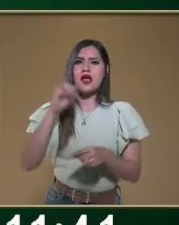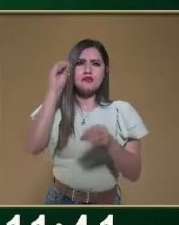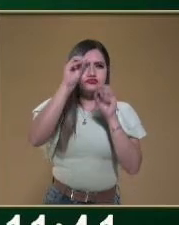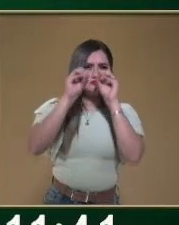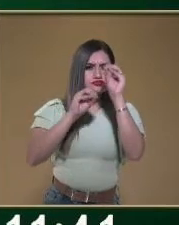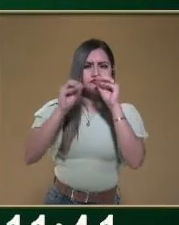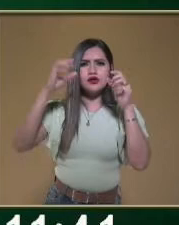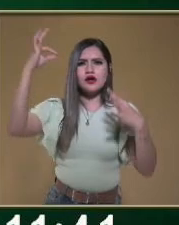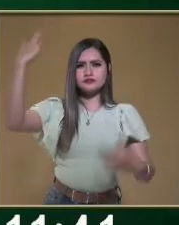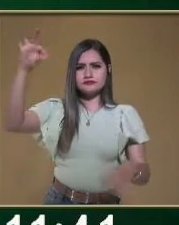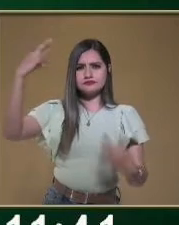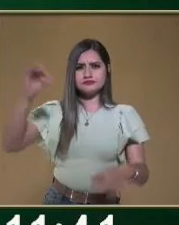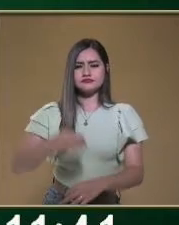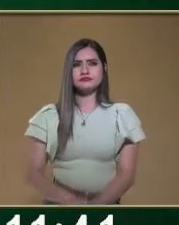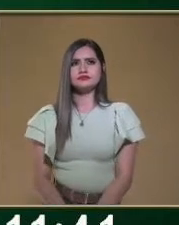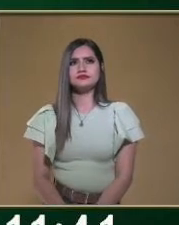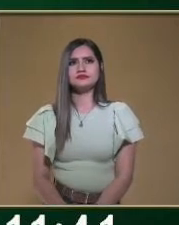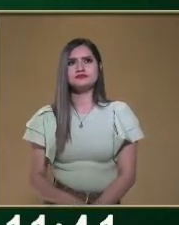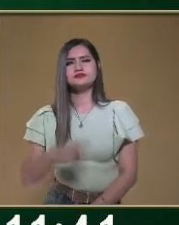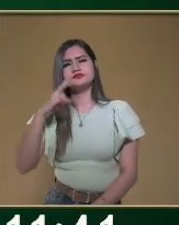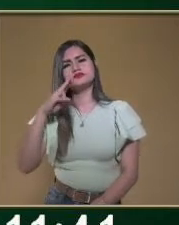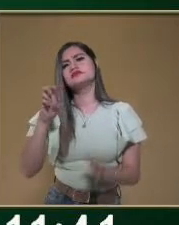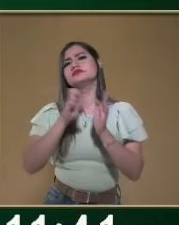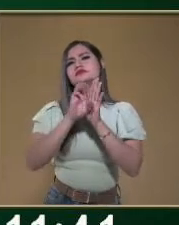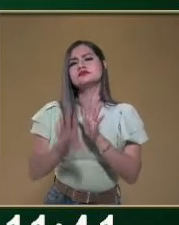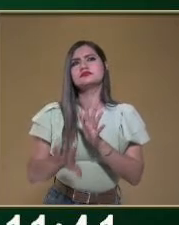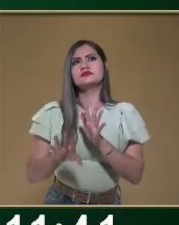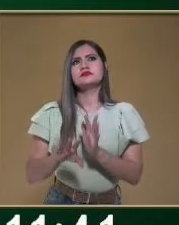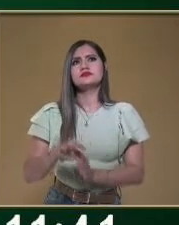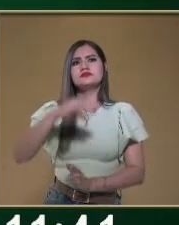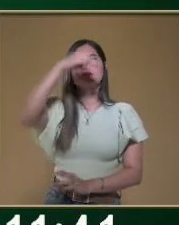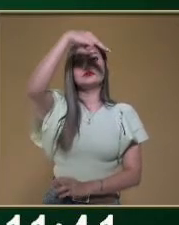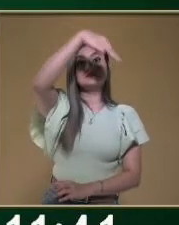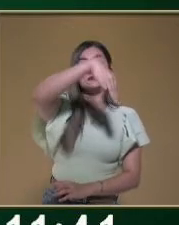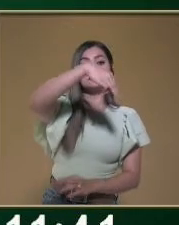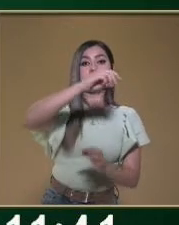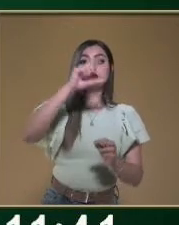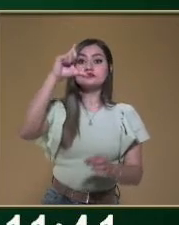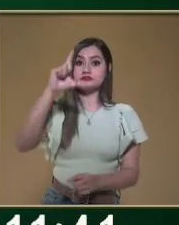yo veo que la palabra muévete iniciamos con mayúscula.